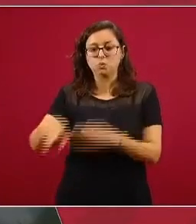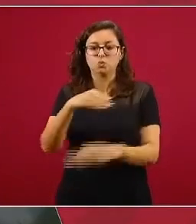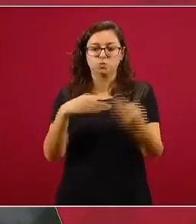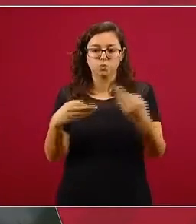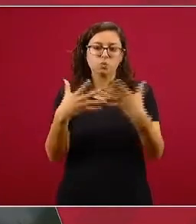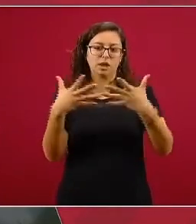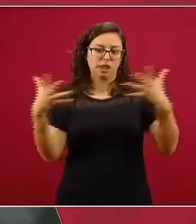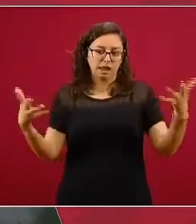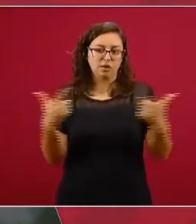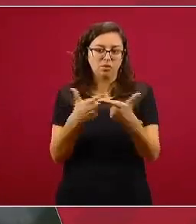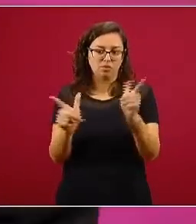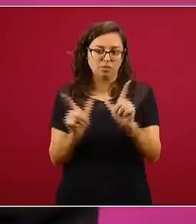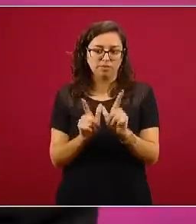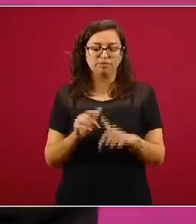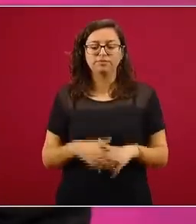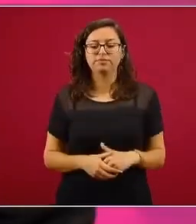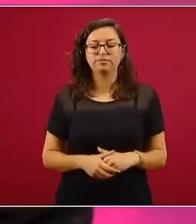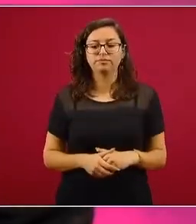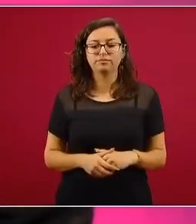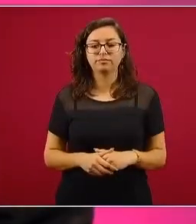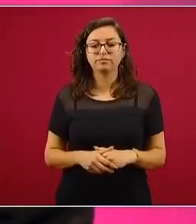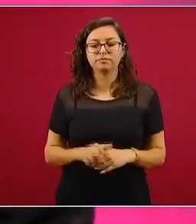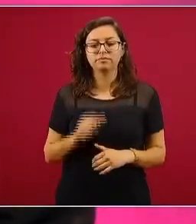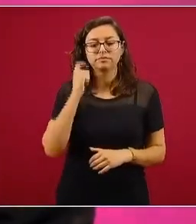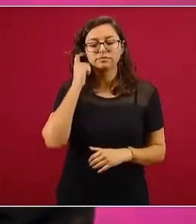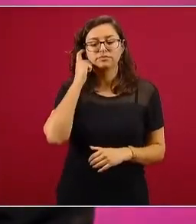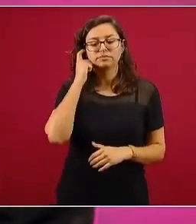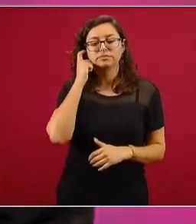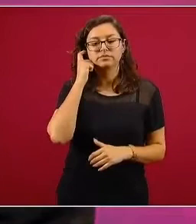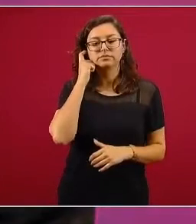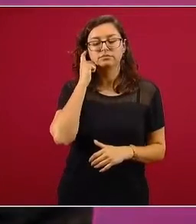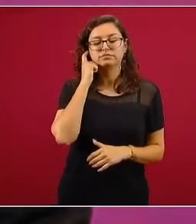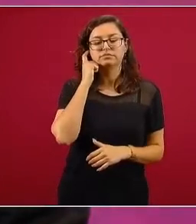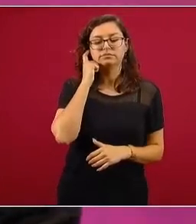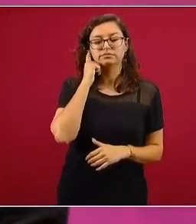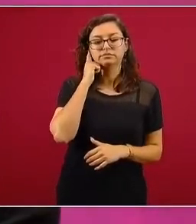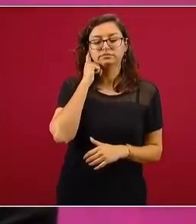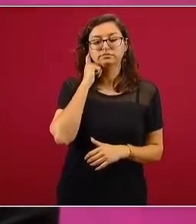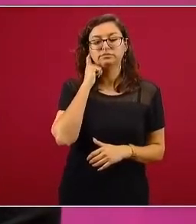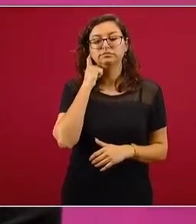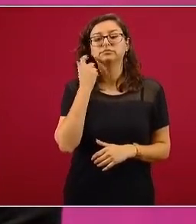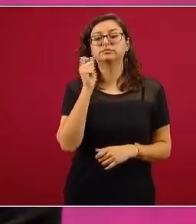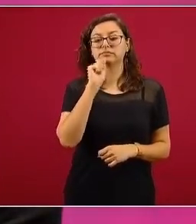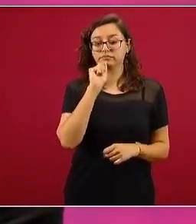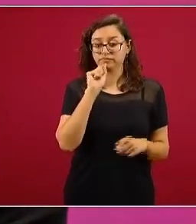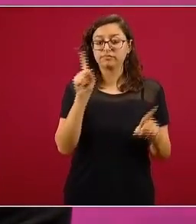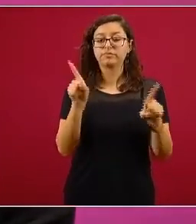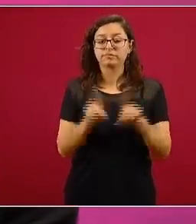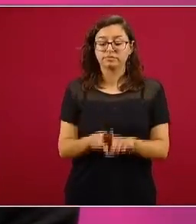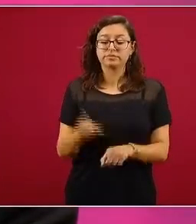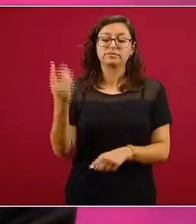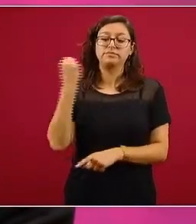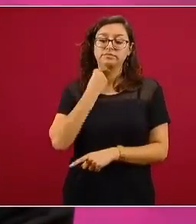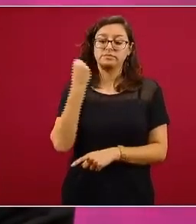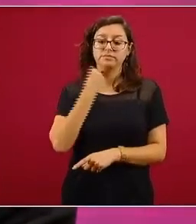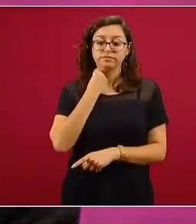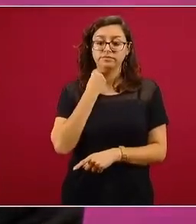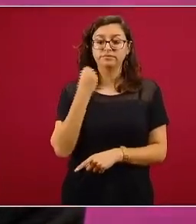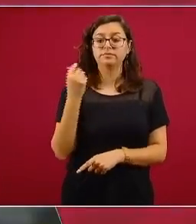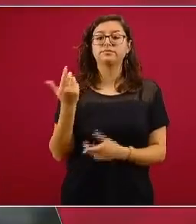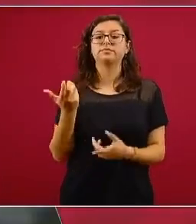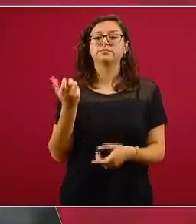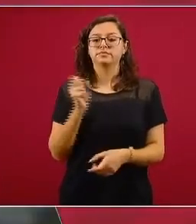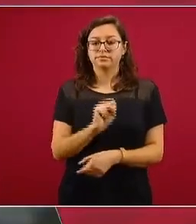grupo. Y una de las condiciones de interés, participa también la abogada general de la Secretaría de